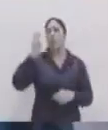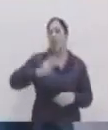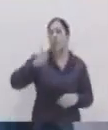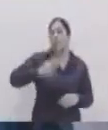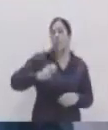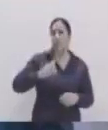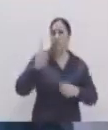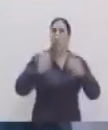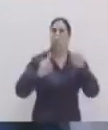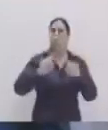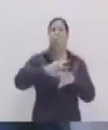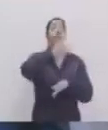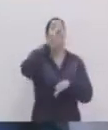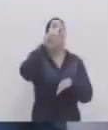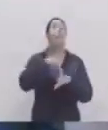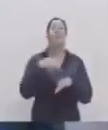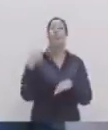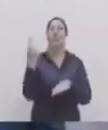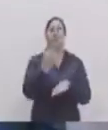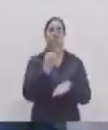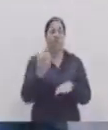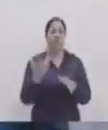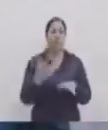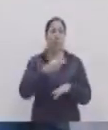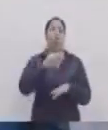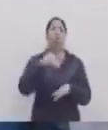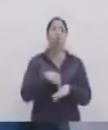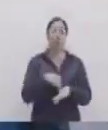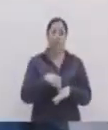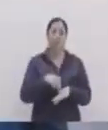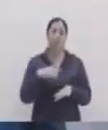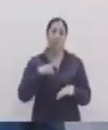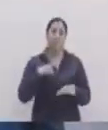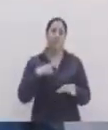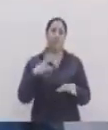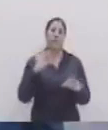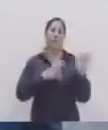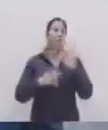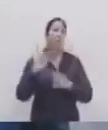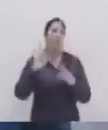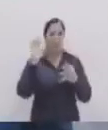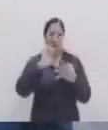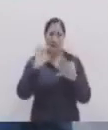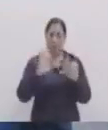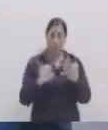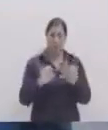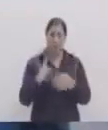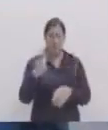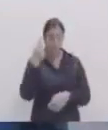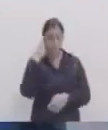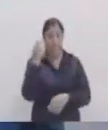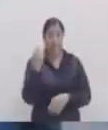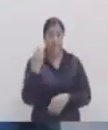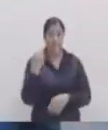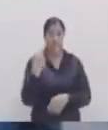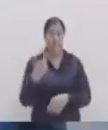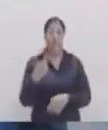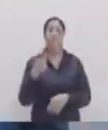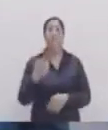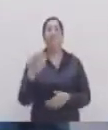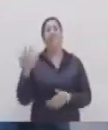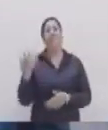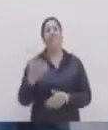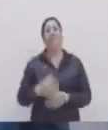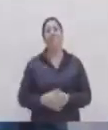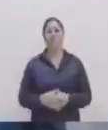necesidad naturalmente de estar unidos a otros elementos. ¿Estamos? Entonces, esa es la